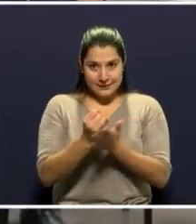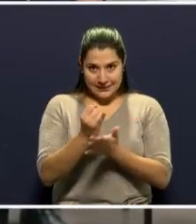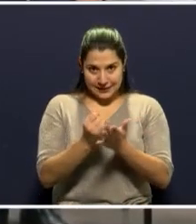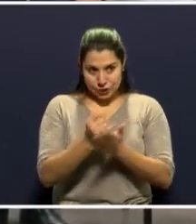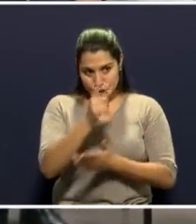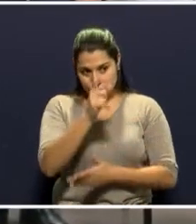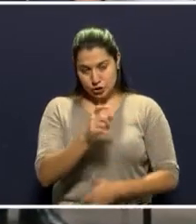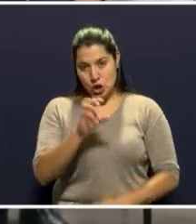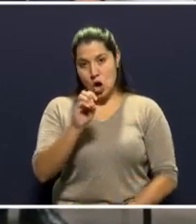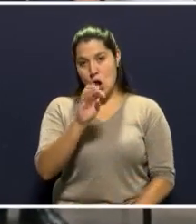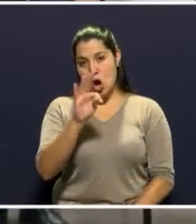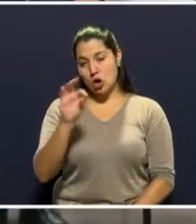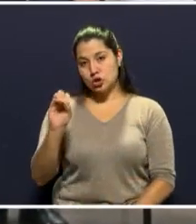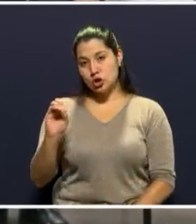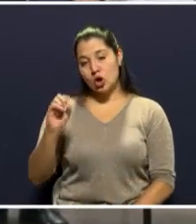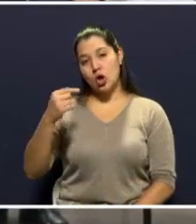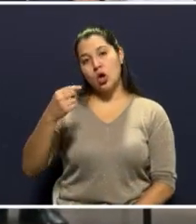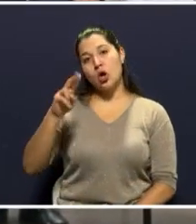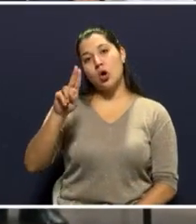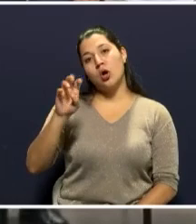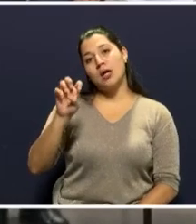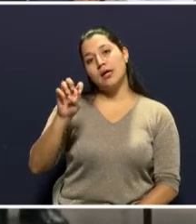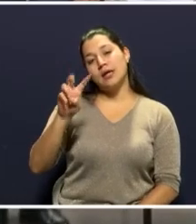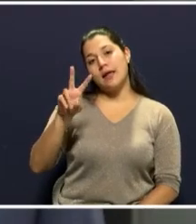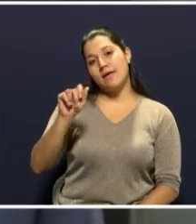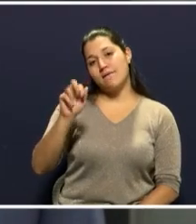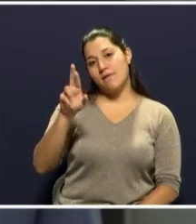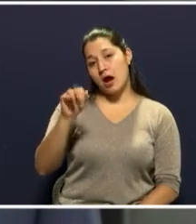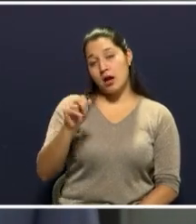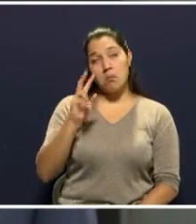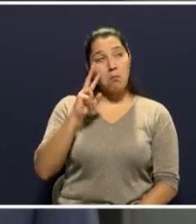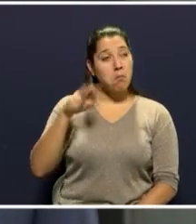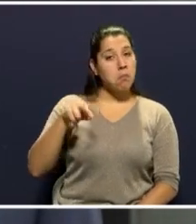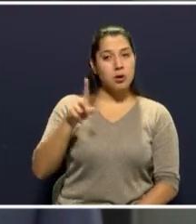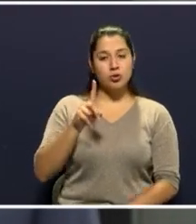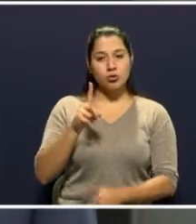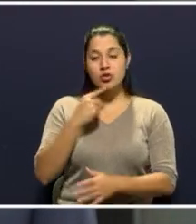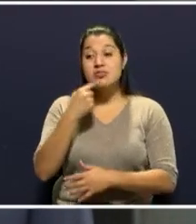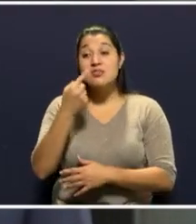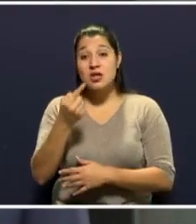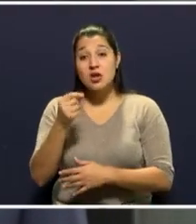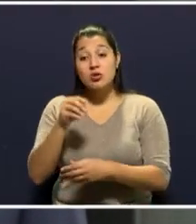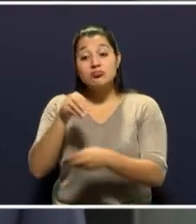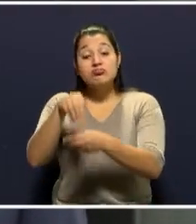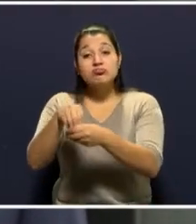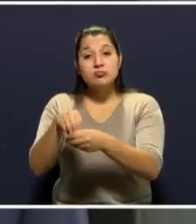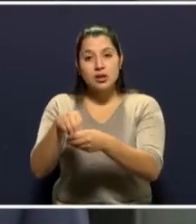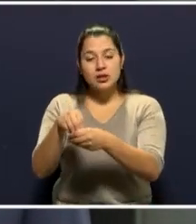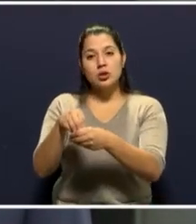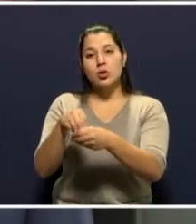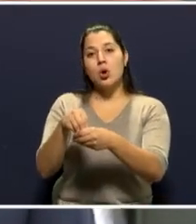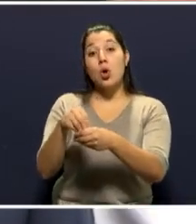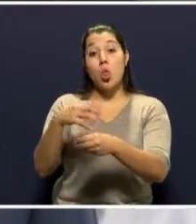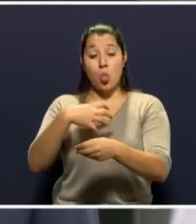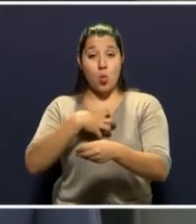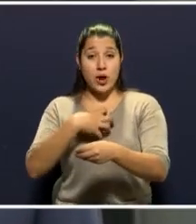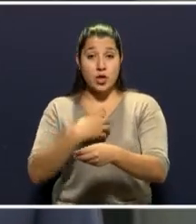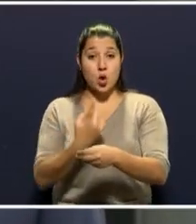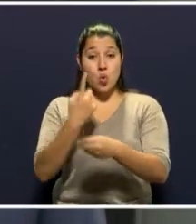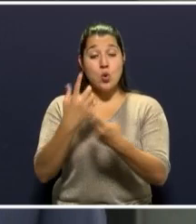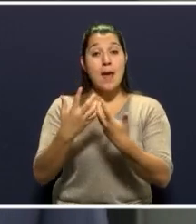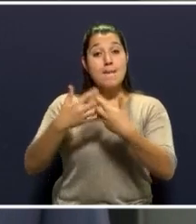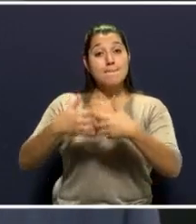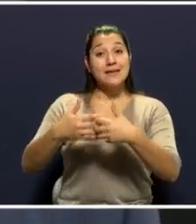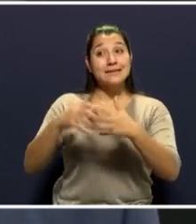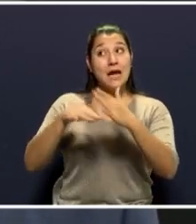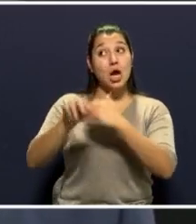Otto Guevara omitió declarar su participación como director y dueño del capital accionario de una empresa en